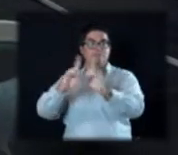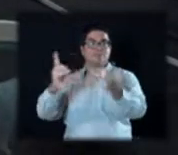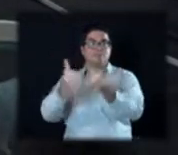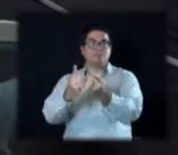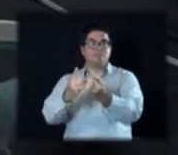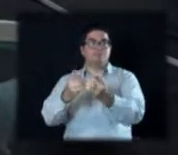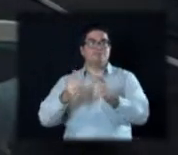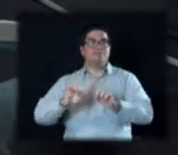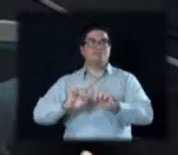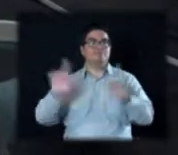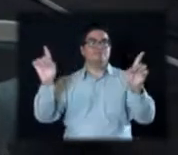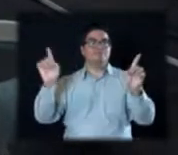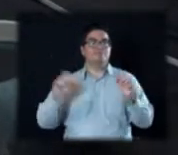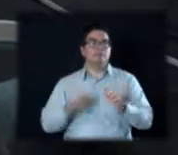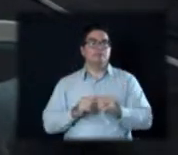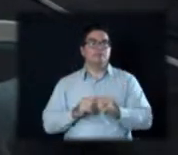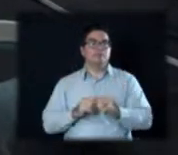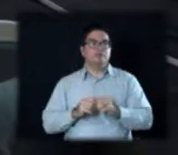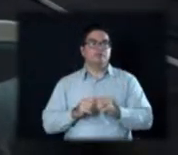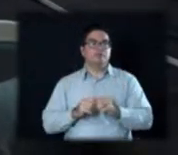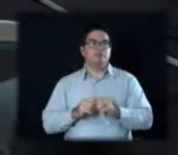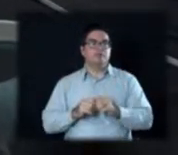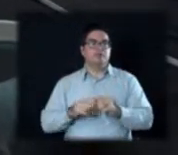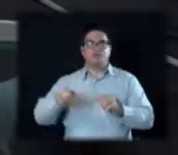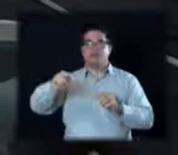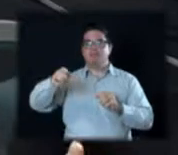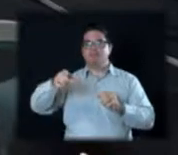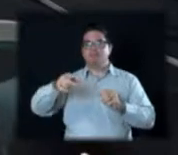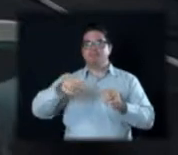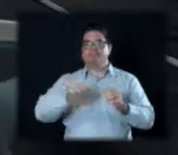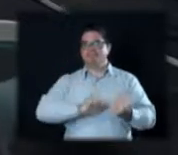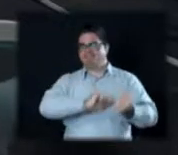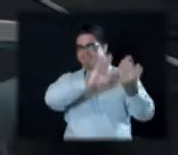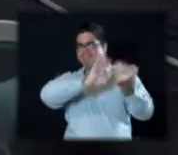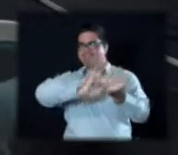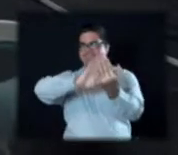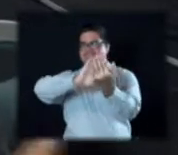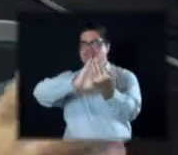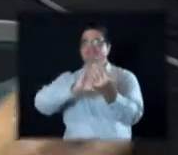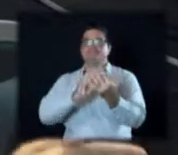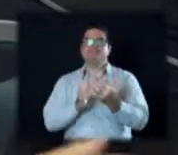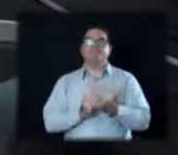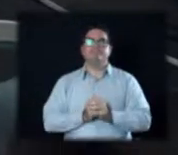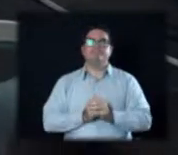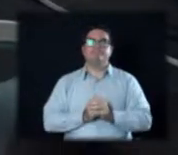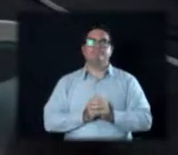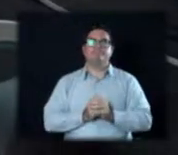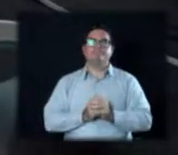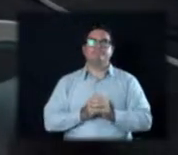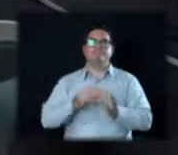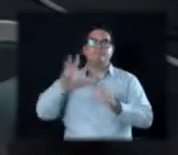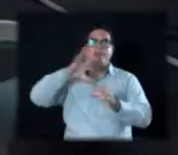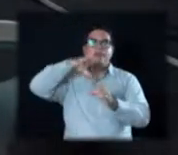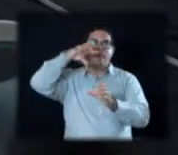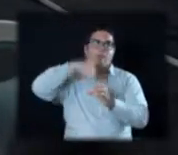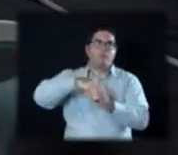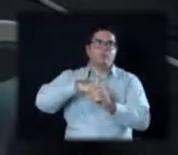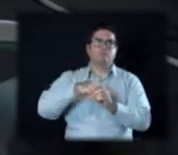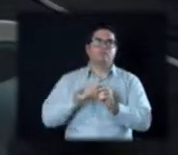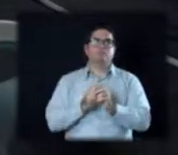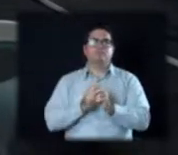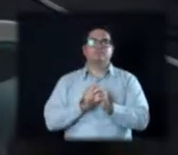está en una versión diferente de PREFAST, crea unos retos particulares relacionados con